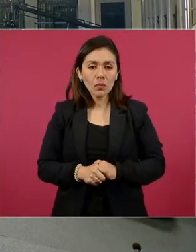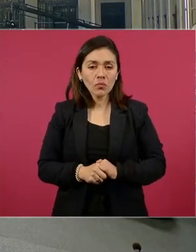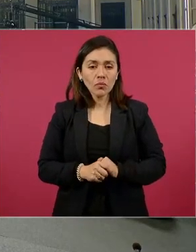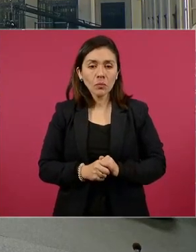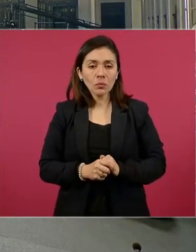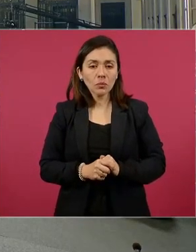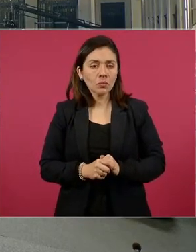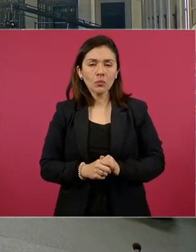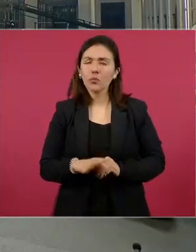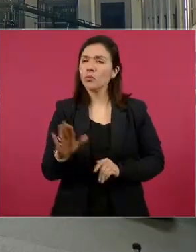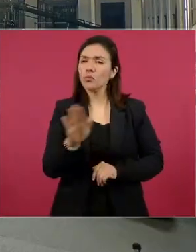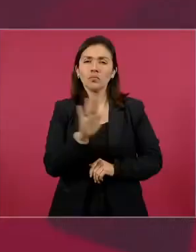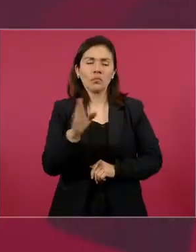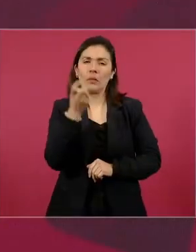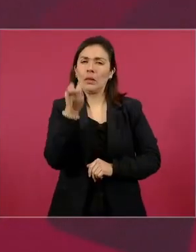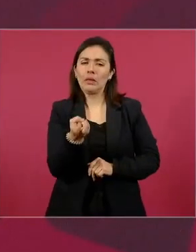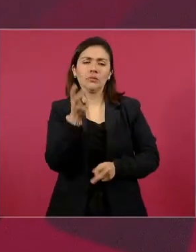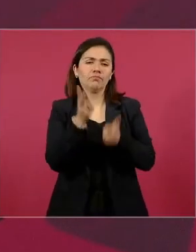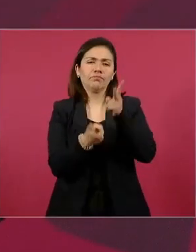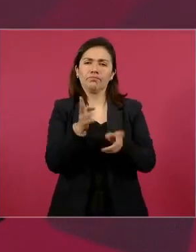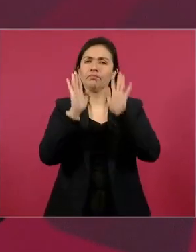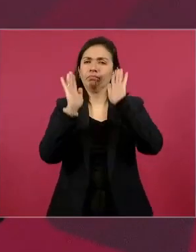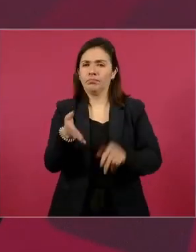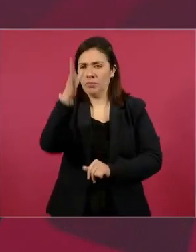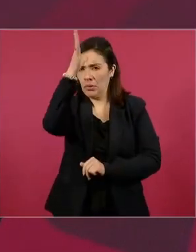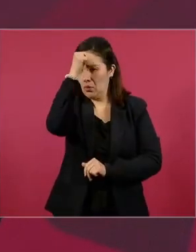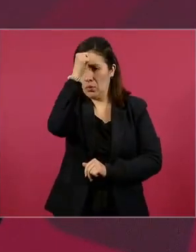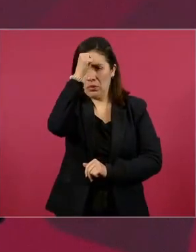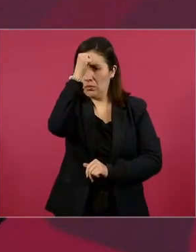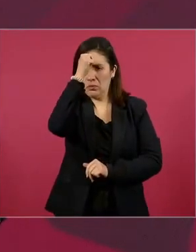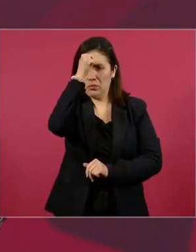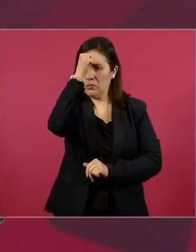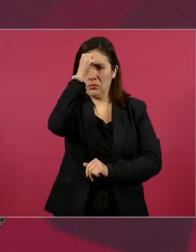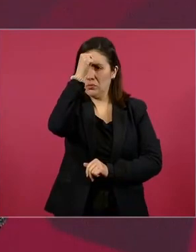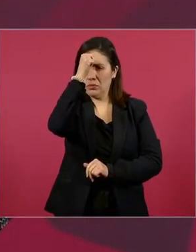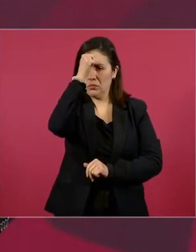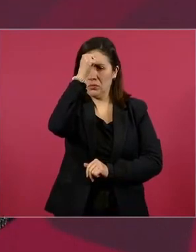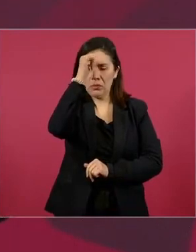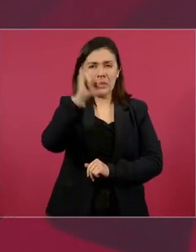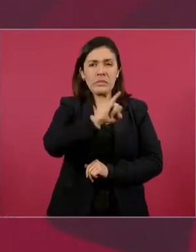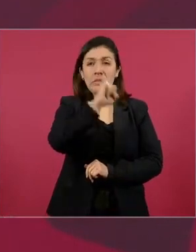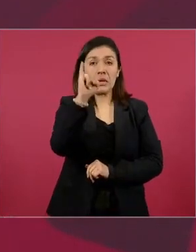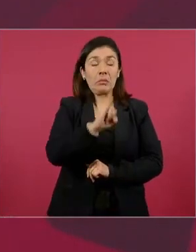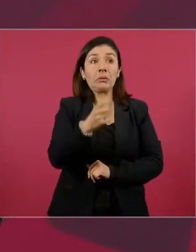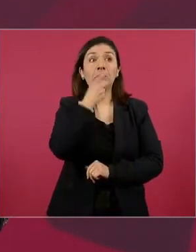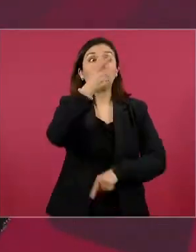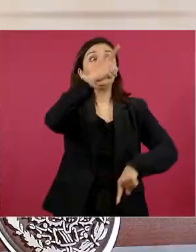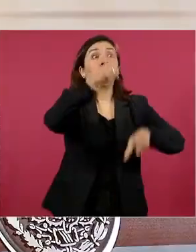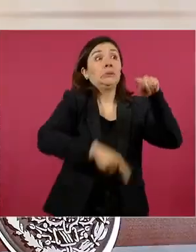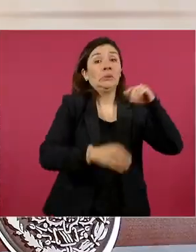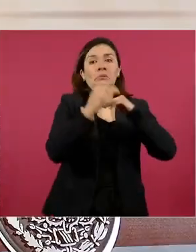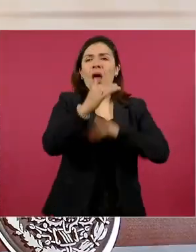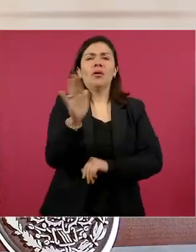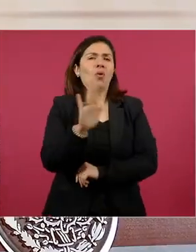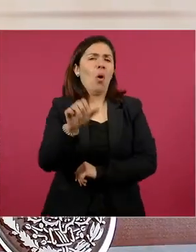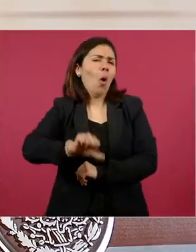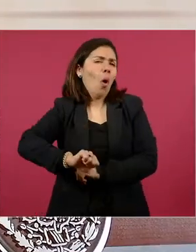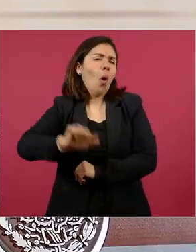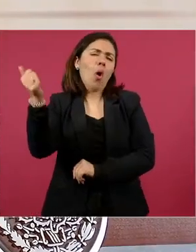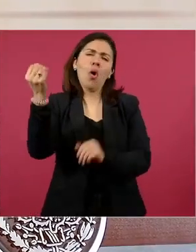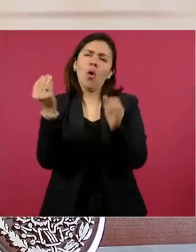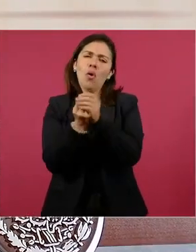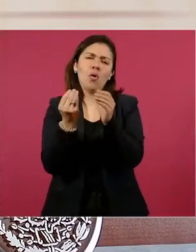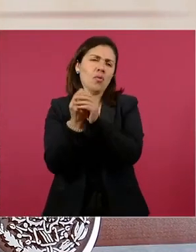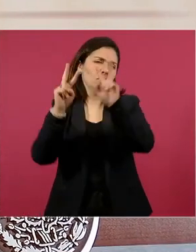No, no, eso se aclaró, de que nunca ha habido ninguna limitación, no, no son otras circunstancias,